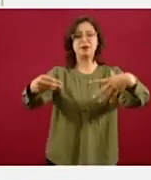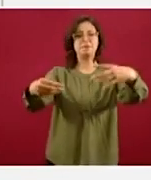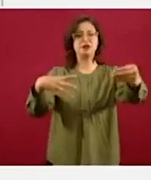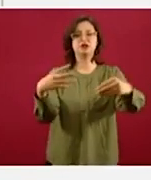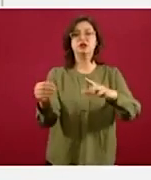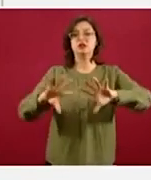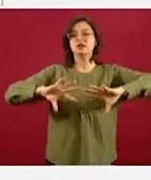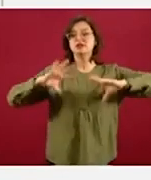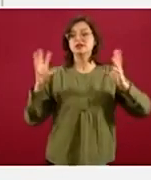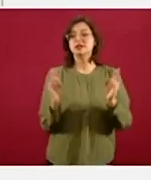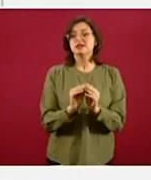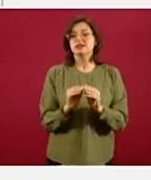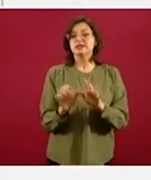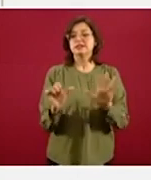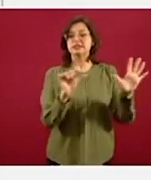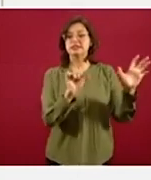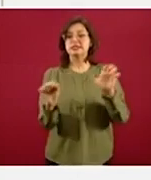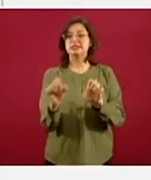un total de